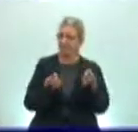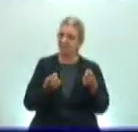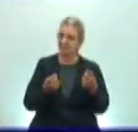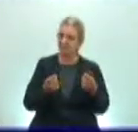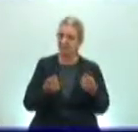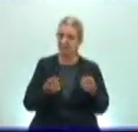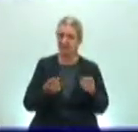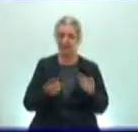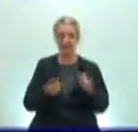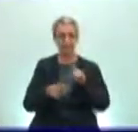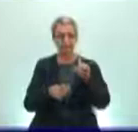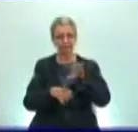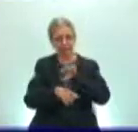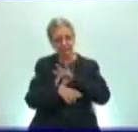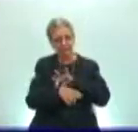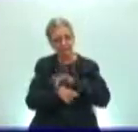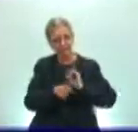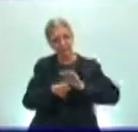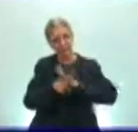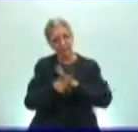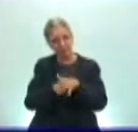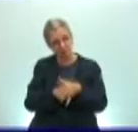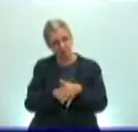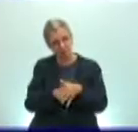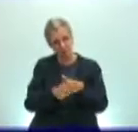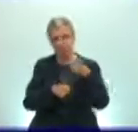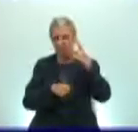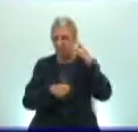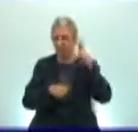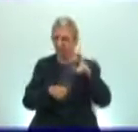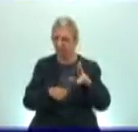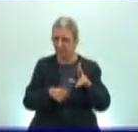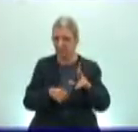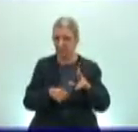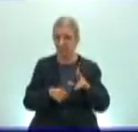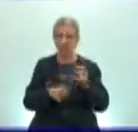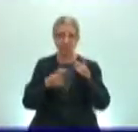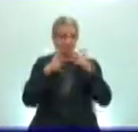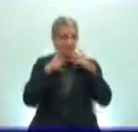enfrentar esta pandemia que ha ocasionado a la humanidad. Y